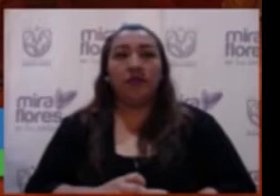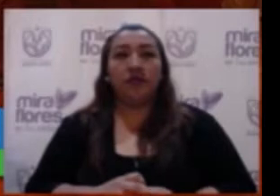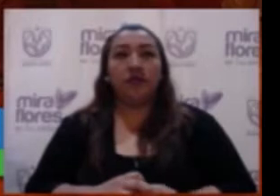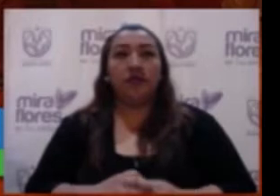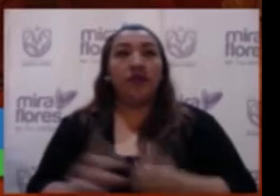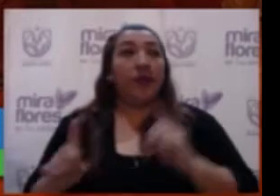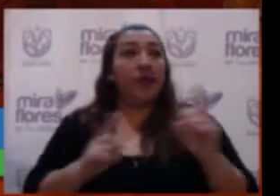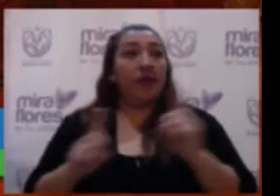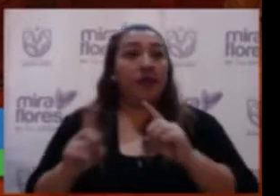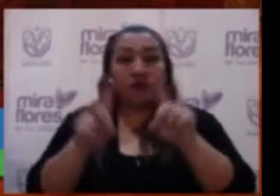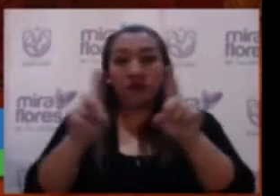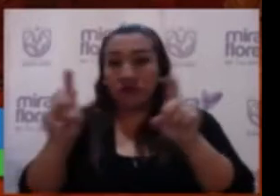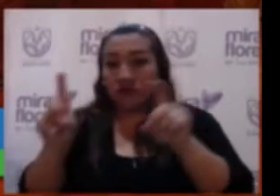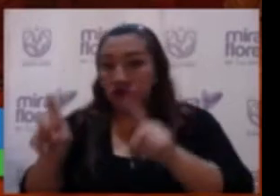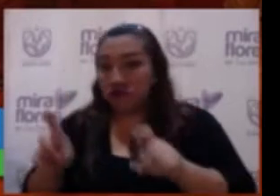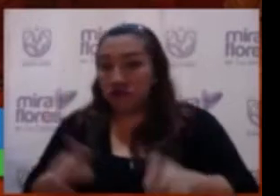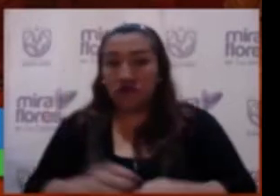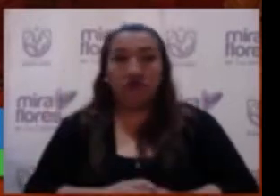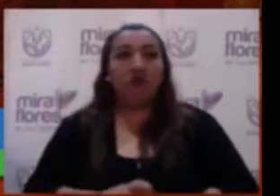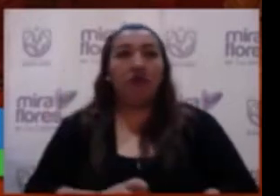debate.